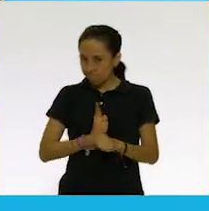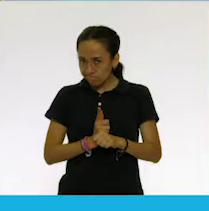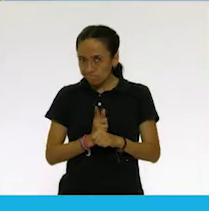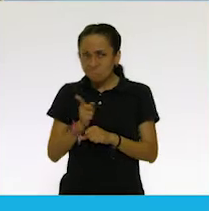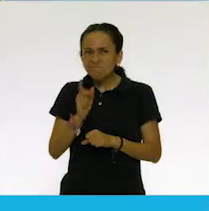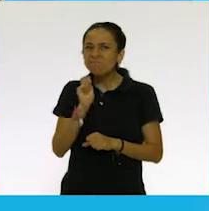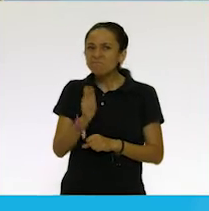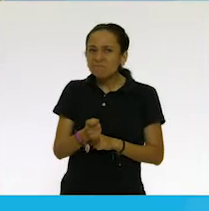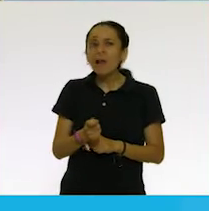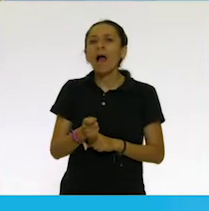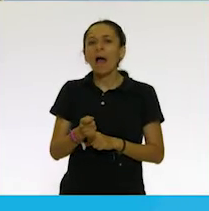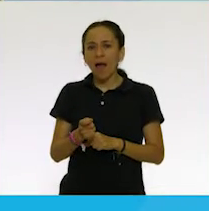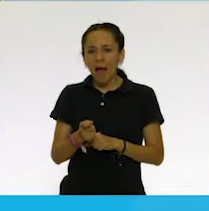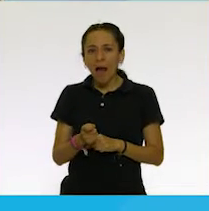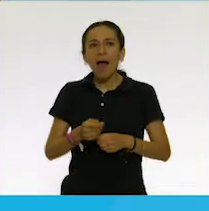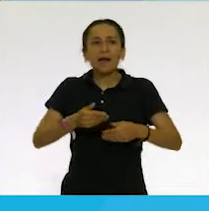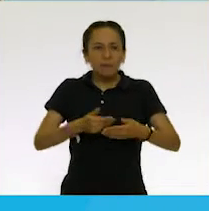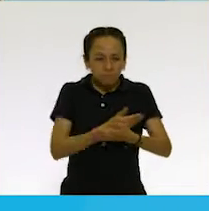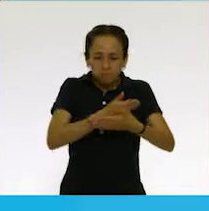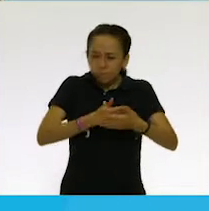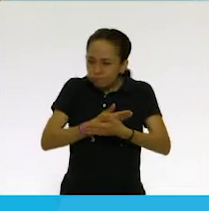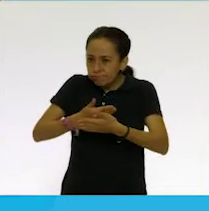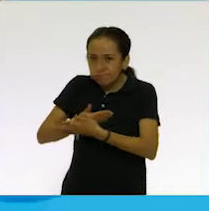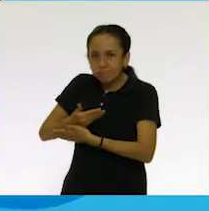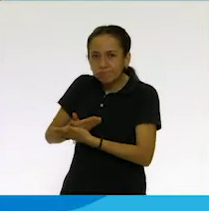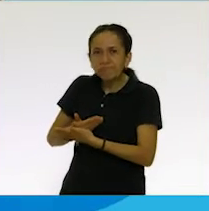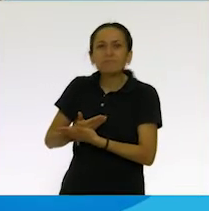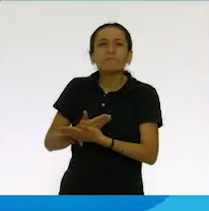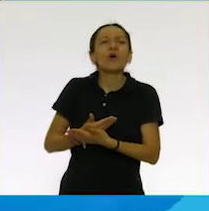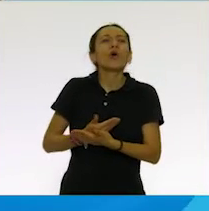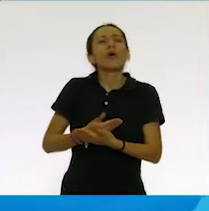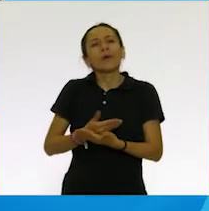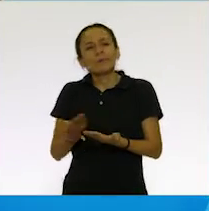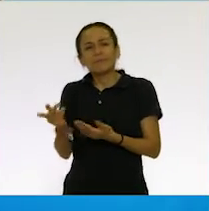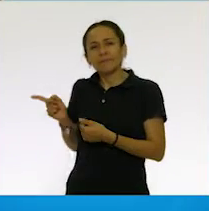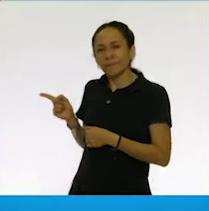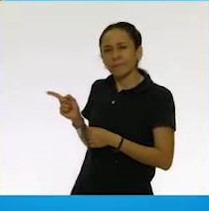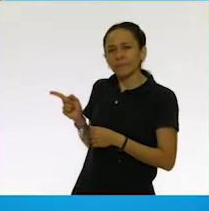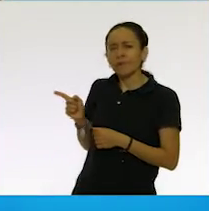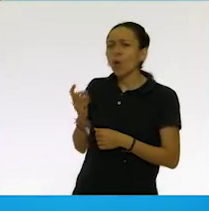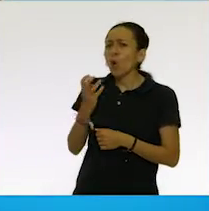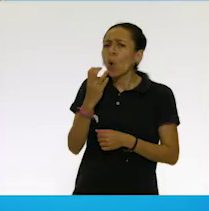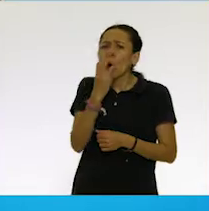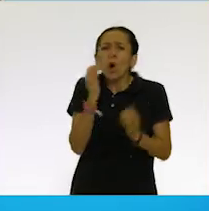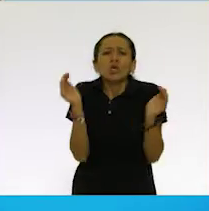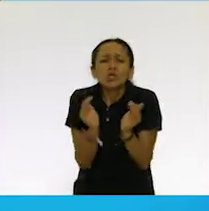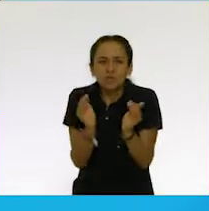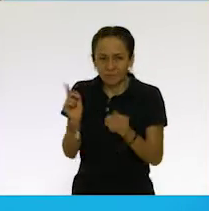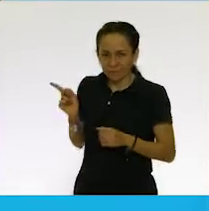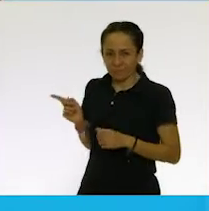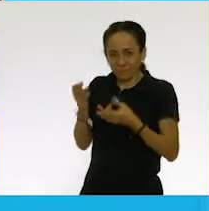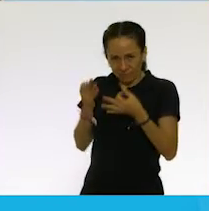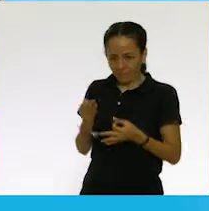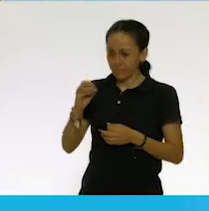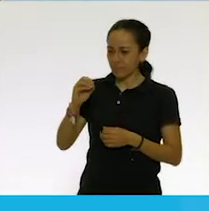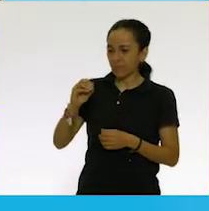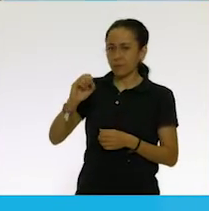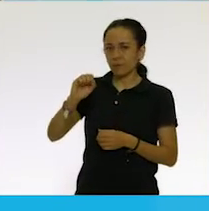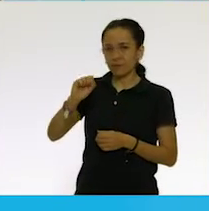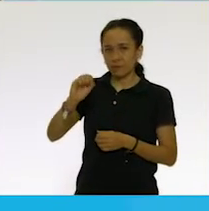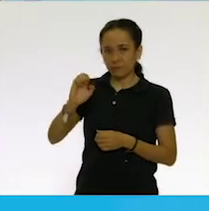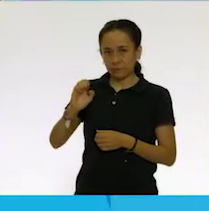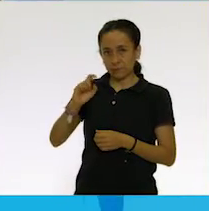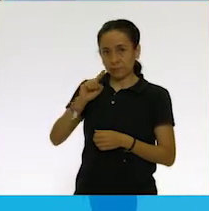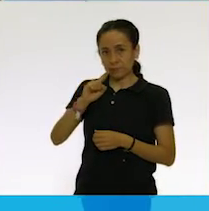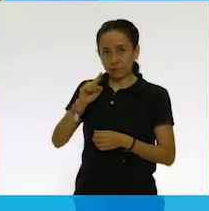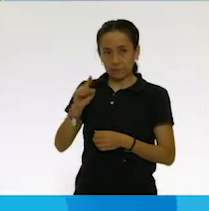crías. Normalmente tienen dos osesnos, no se llaman ositos. Ah, osesnos es el término correcto. Así